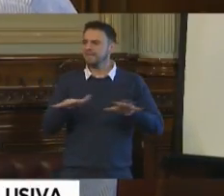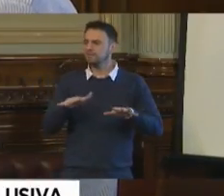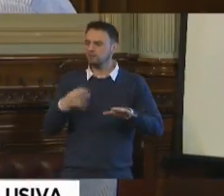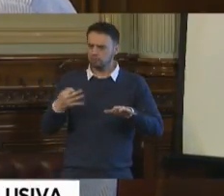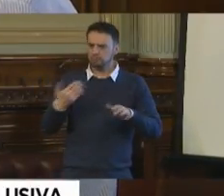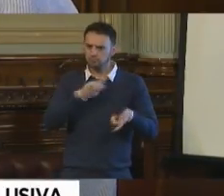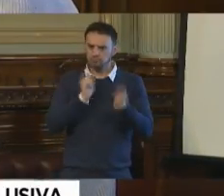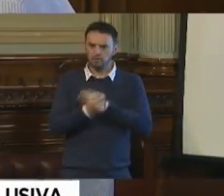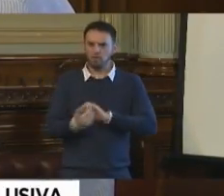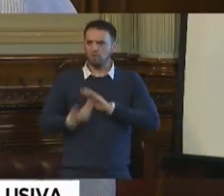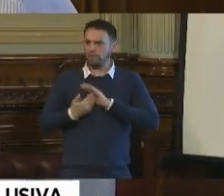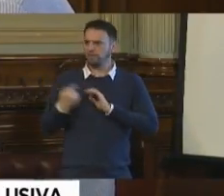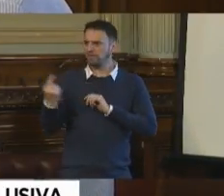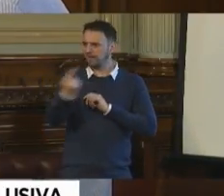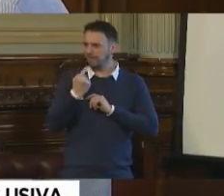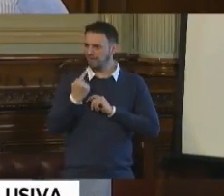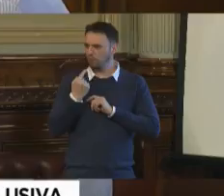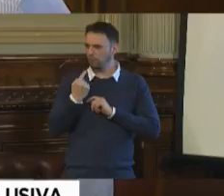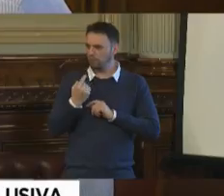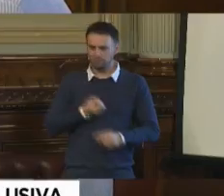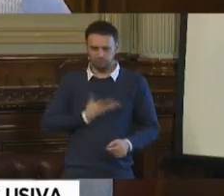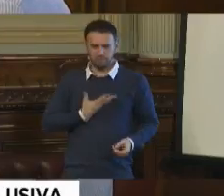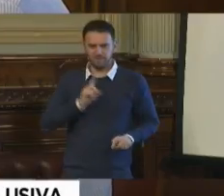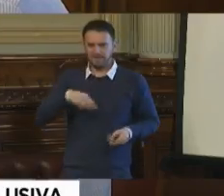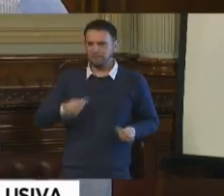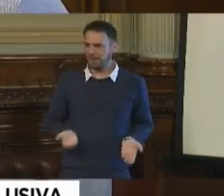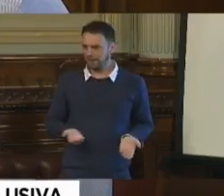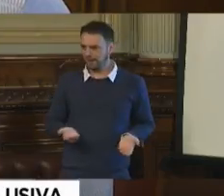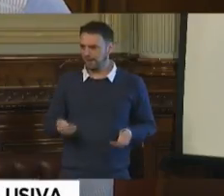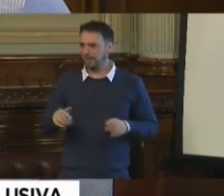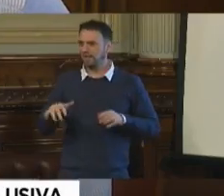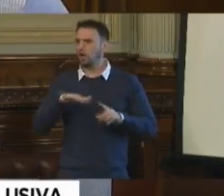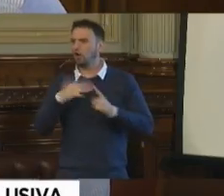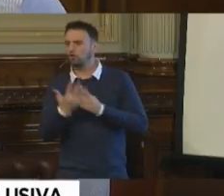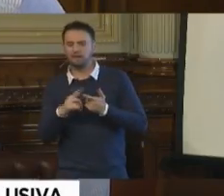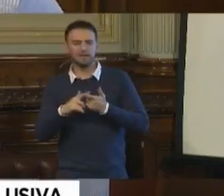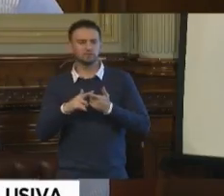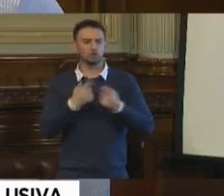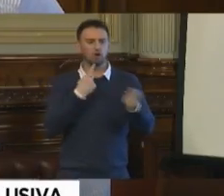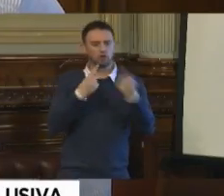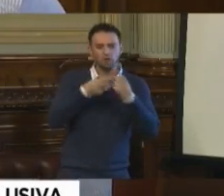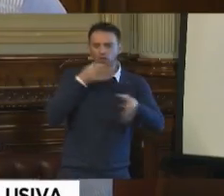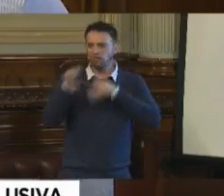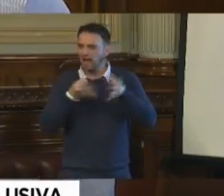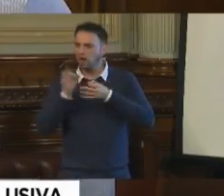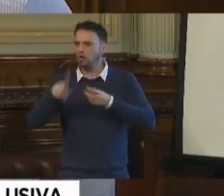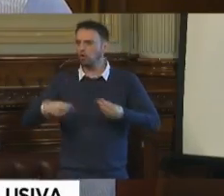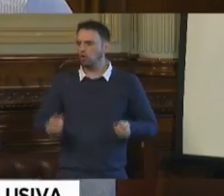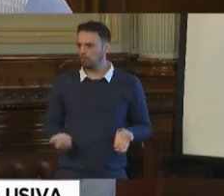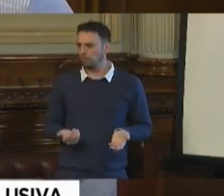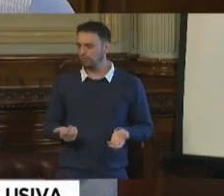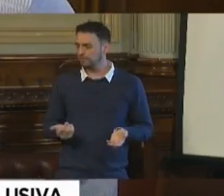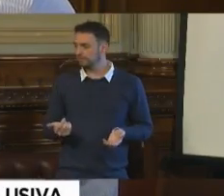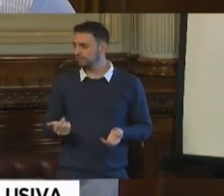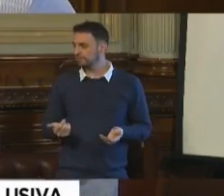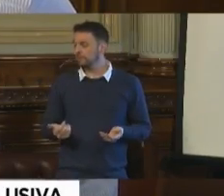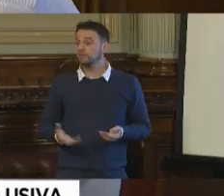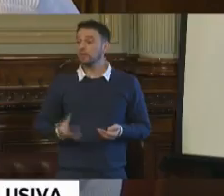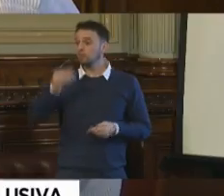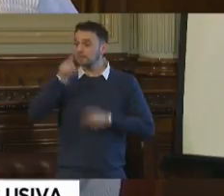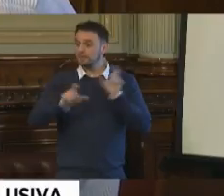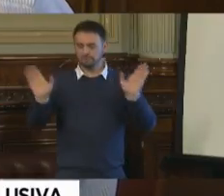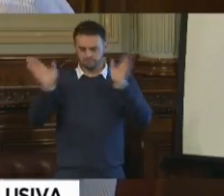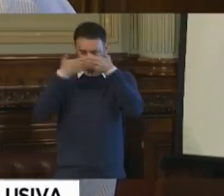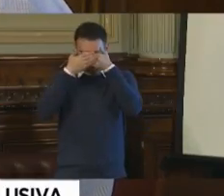situación dinámica que depende mucho de cómo sea el entorno y de cómo sea el contexto y de cómo sea la interacción con el resto para